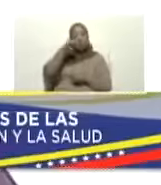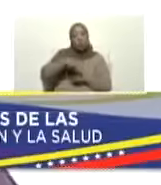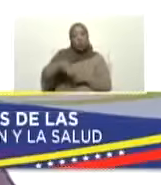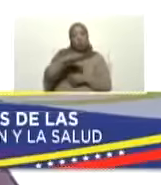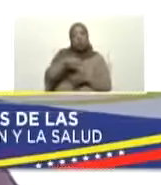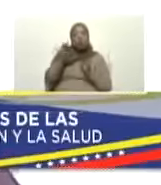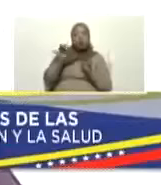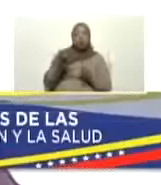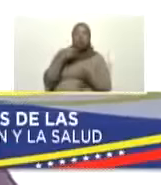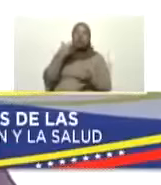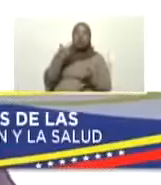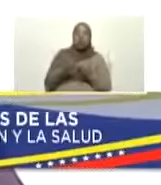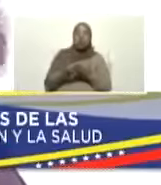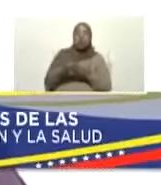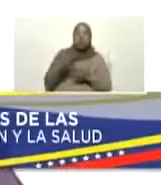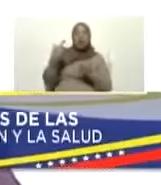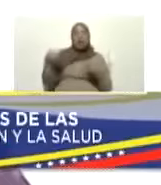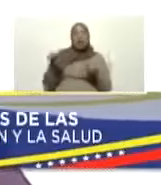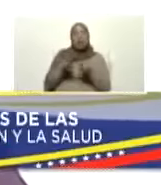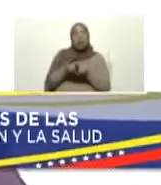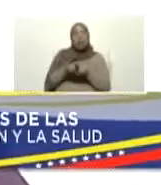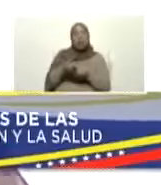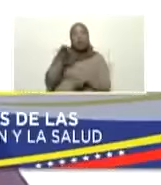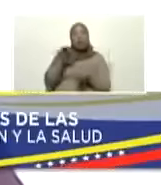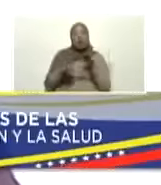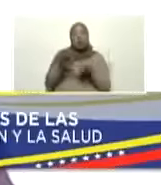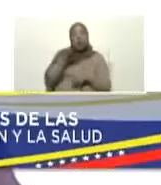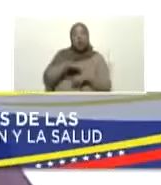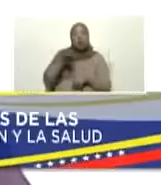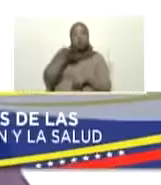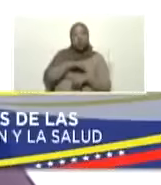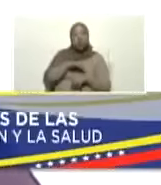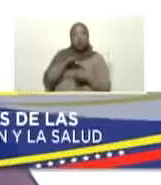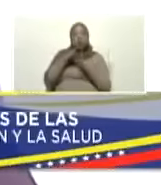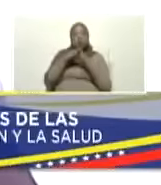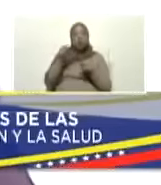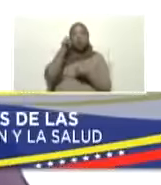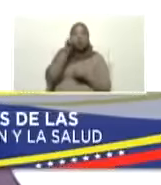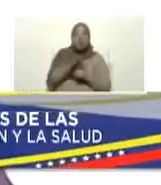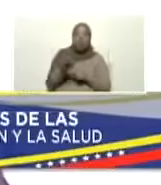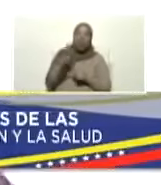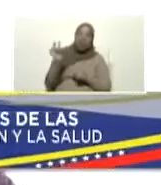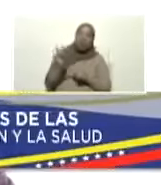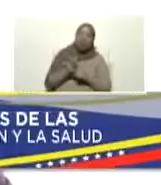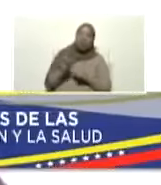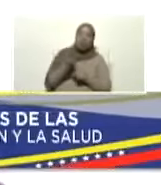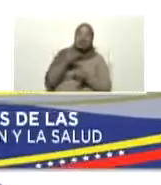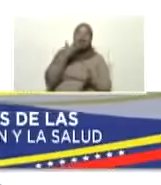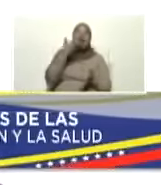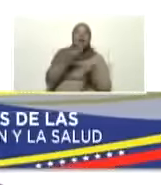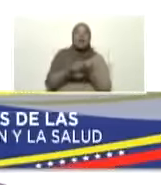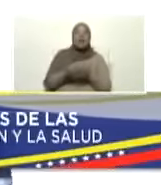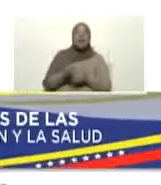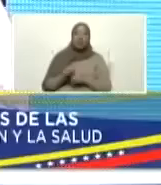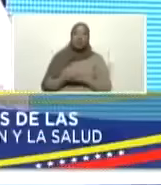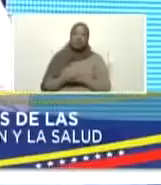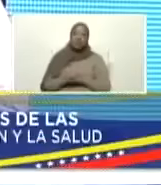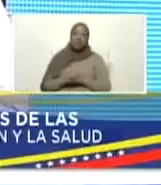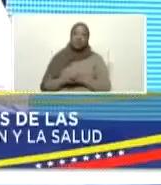seguro garantizando la igualdad y la justicia social para todo el pueblo venezolano. Muchas gracias, presidente. Gracias